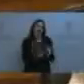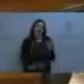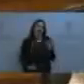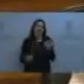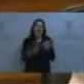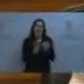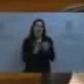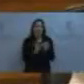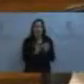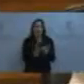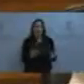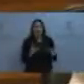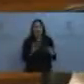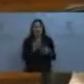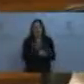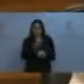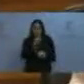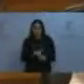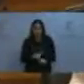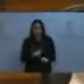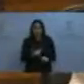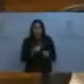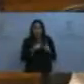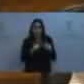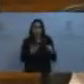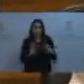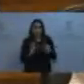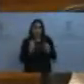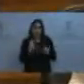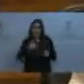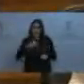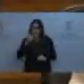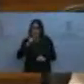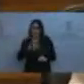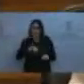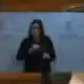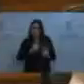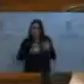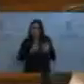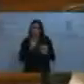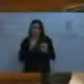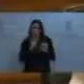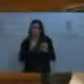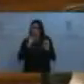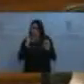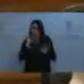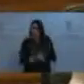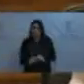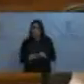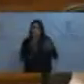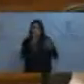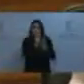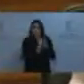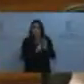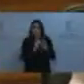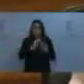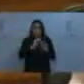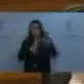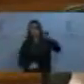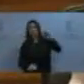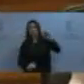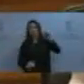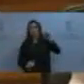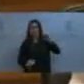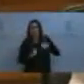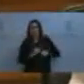Parlamentario nos preocupa profundamente. Tenemos ya la tasa de actividad menor de todo el territorio nacional, a 8 puntos de la media y 3 puntos por debajo, digamos, del penúltimo,